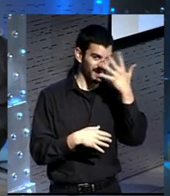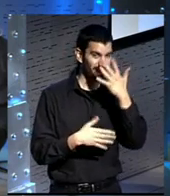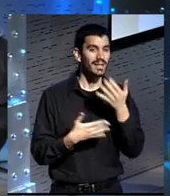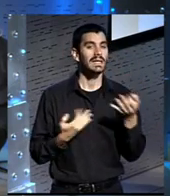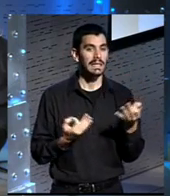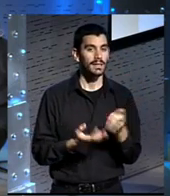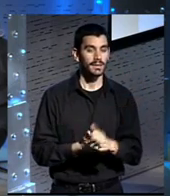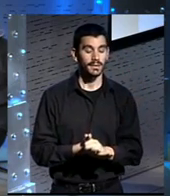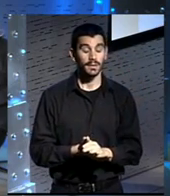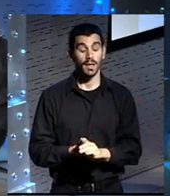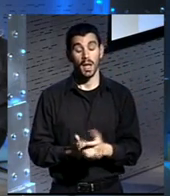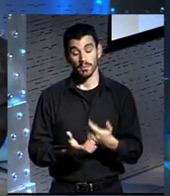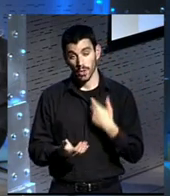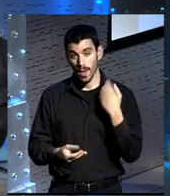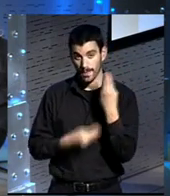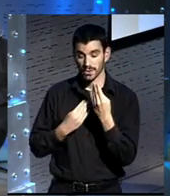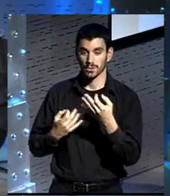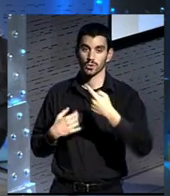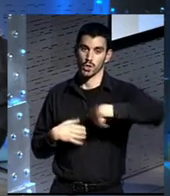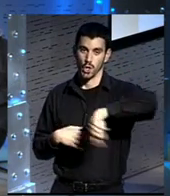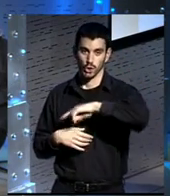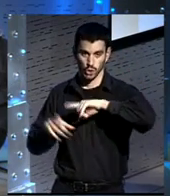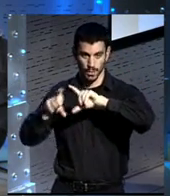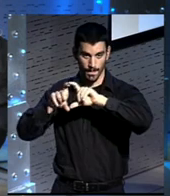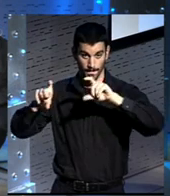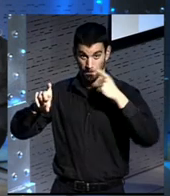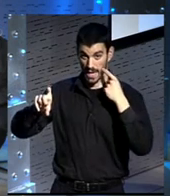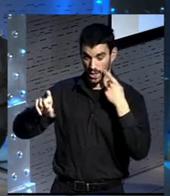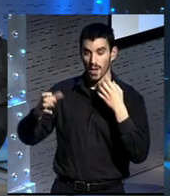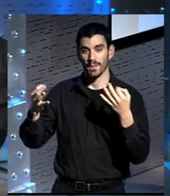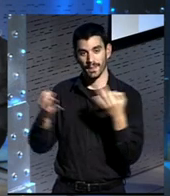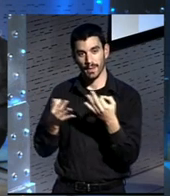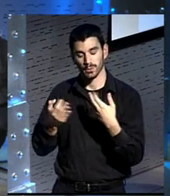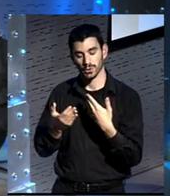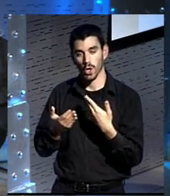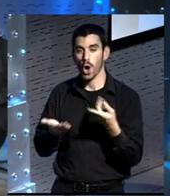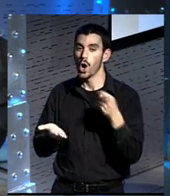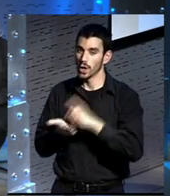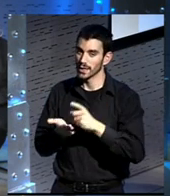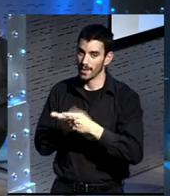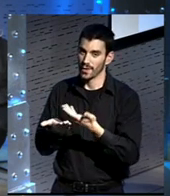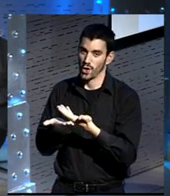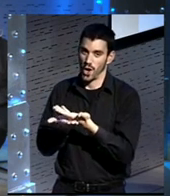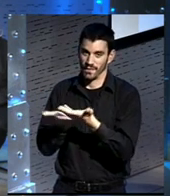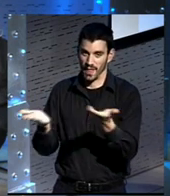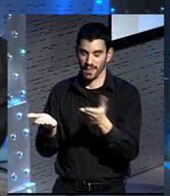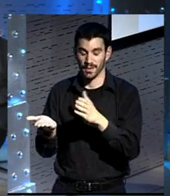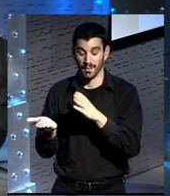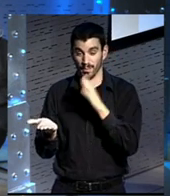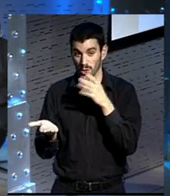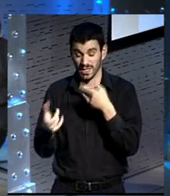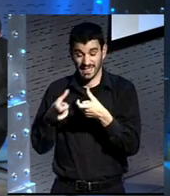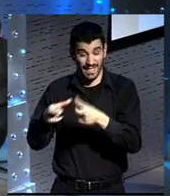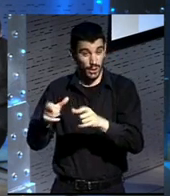efectivamente nosotros tenemos que recuperar crédito, ¿no?, como sector, porque el sector en su conjunto tiene unas